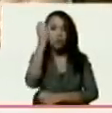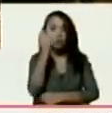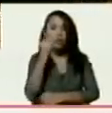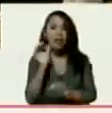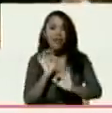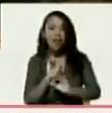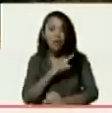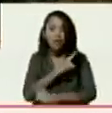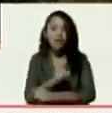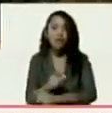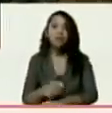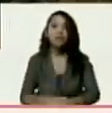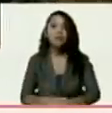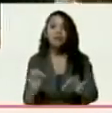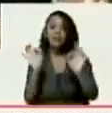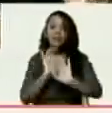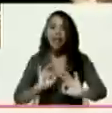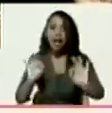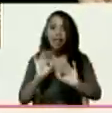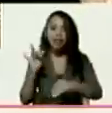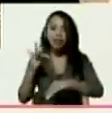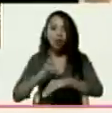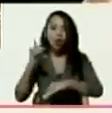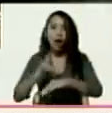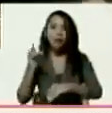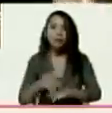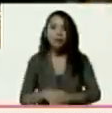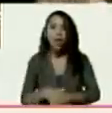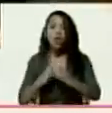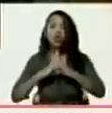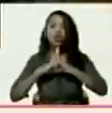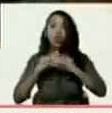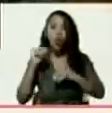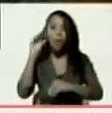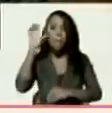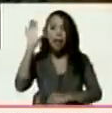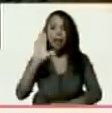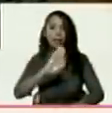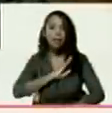de Tupamaro, a los diputados del Partido Comunista. Todos son patriotas.